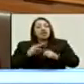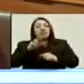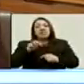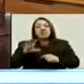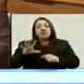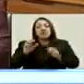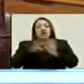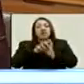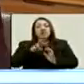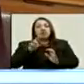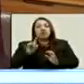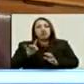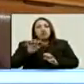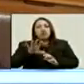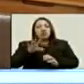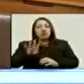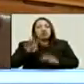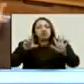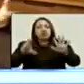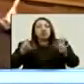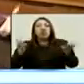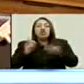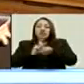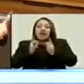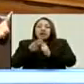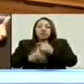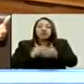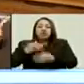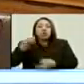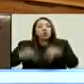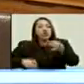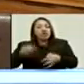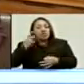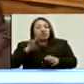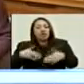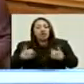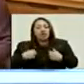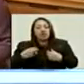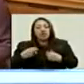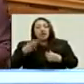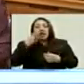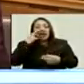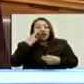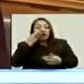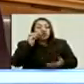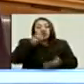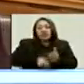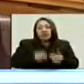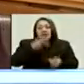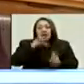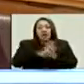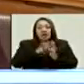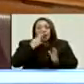2005 la ley 28457, donde se cambia el proceso judicial para el reconocimiento de los niños. Tenemos la